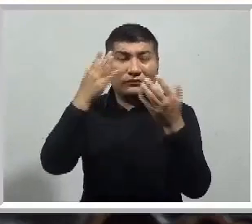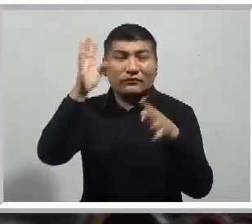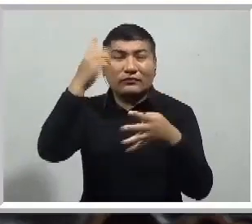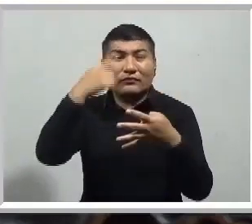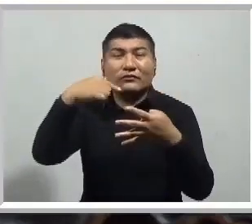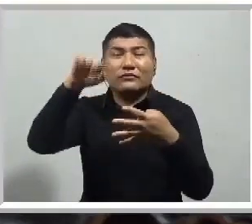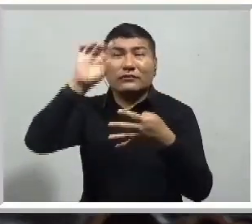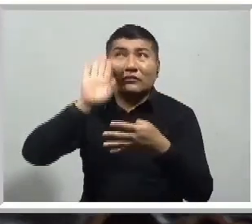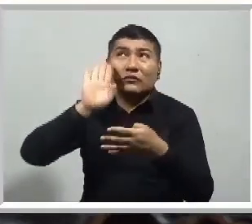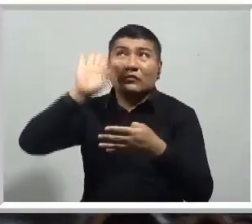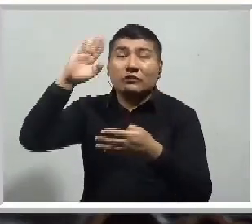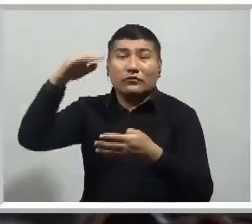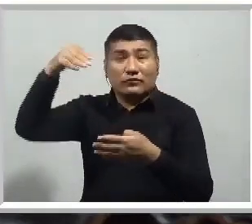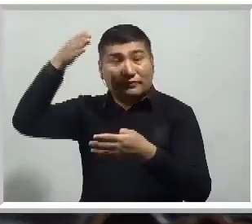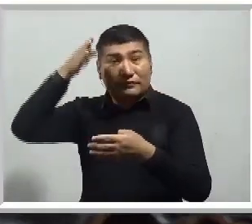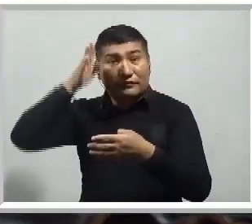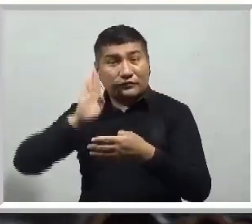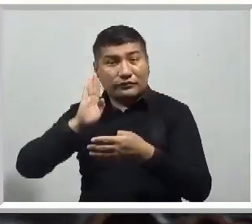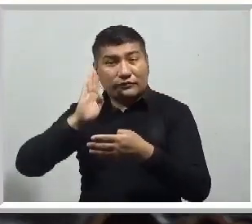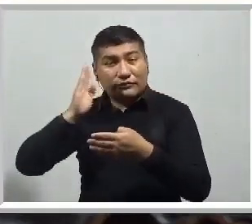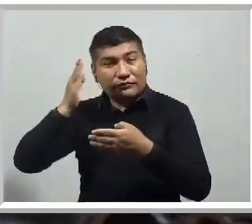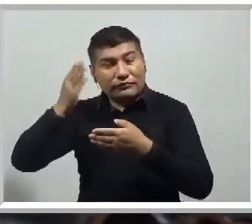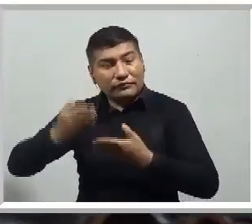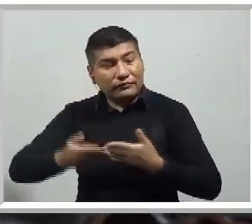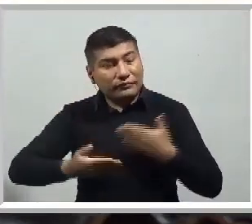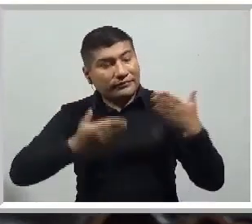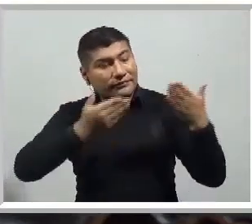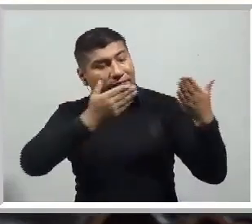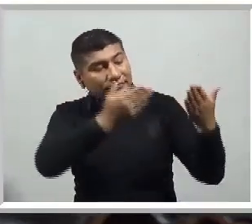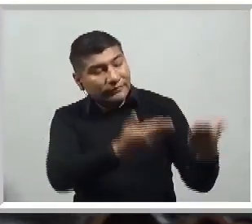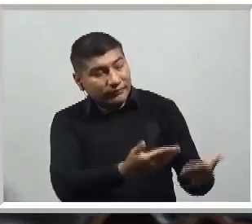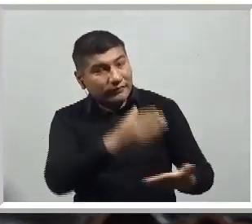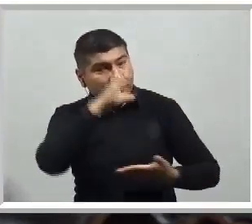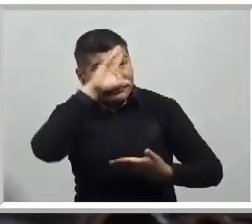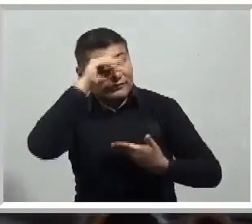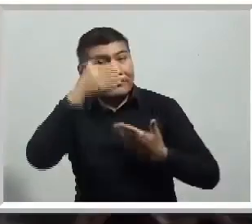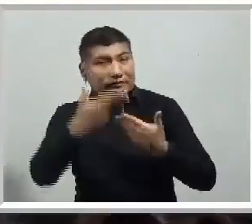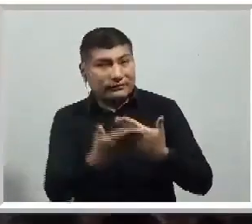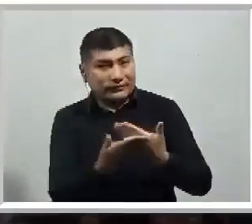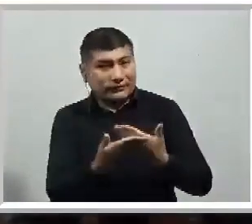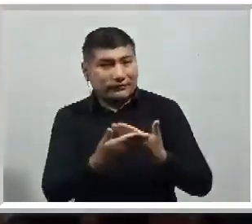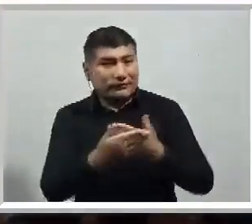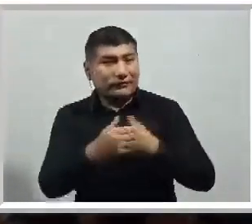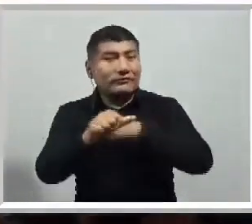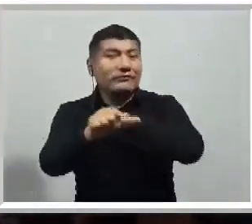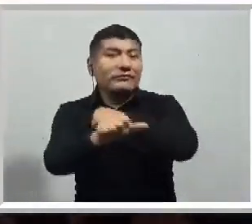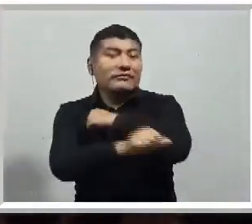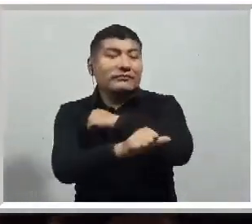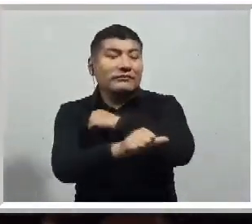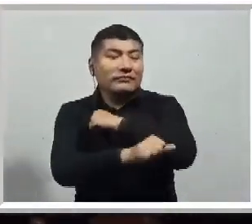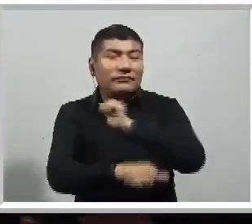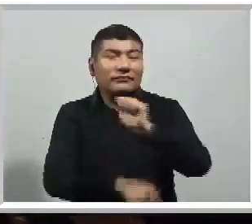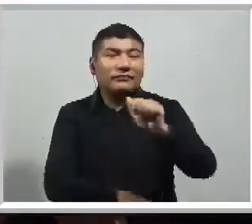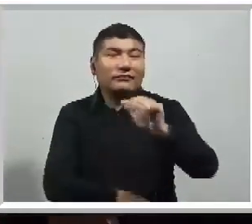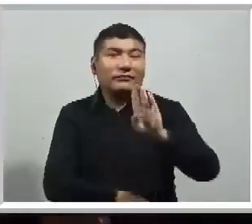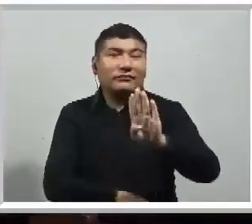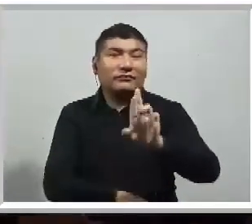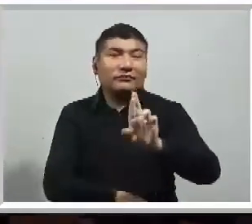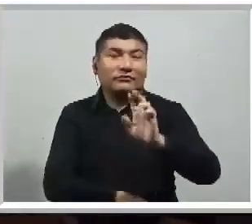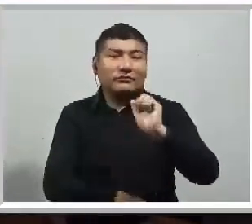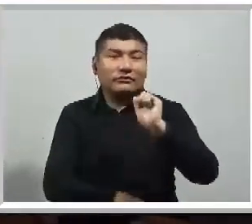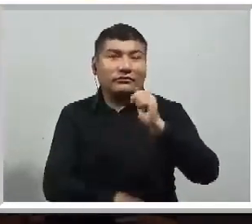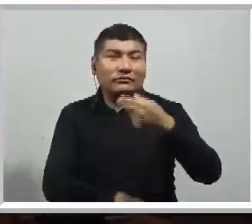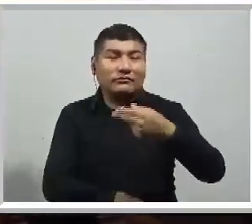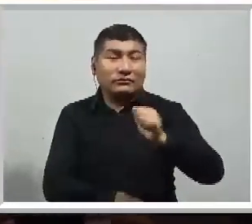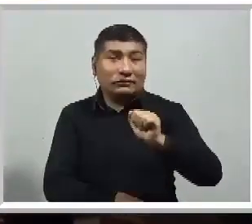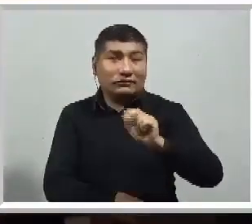Dios en darle descendencia a Abraham. Esa es prueba